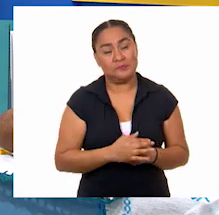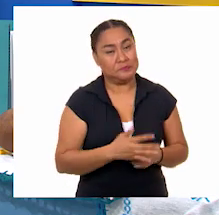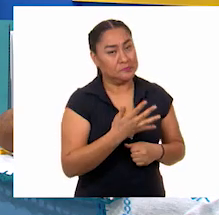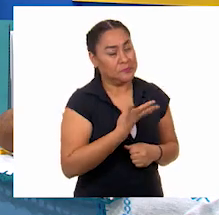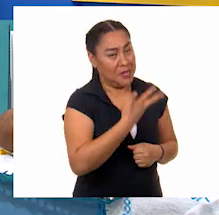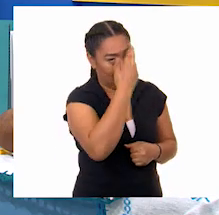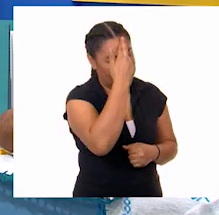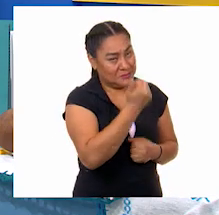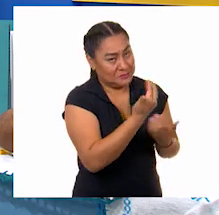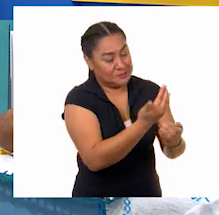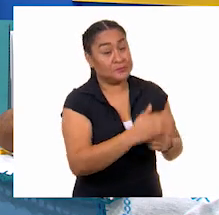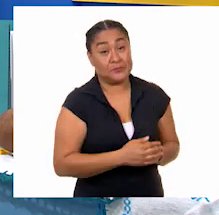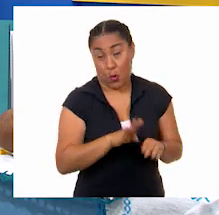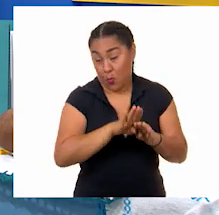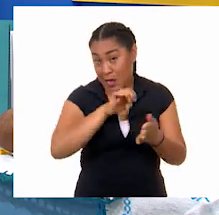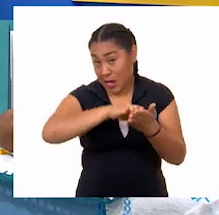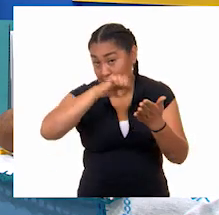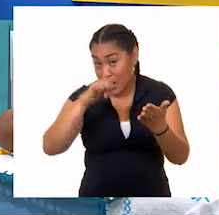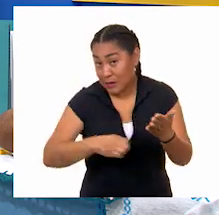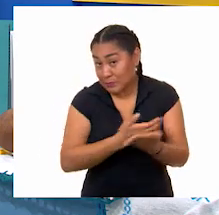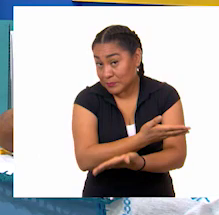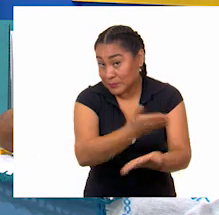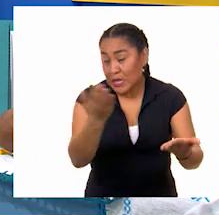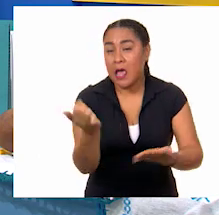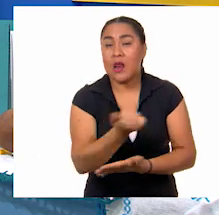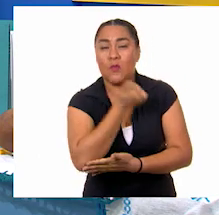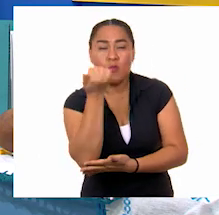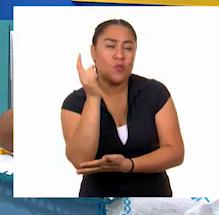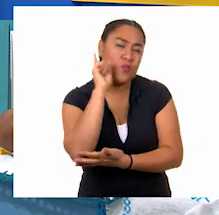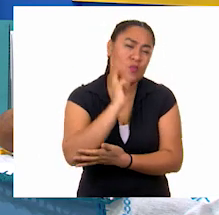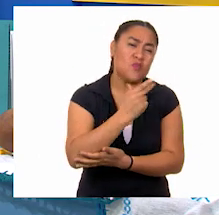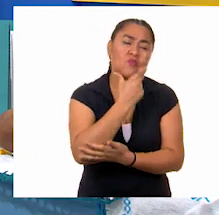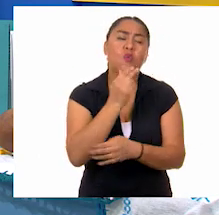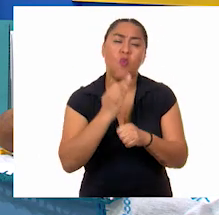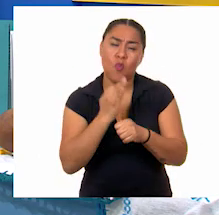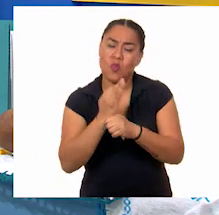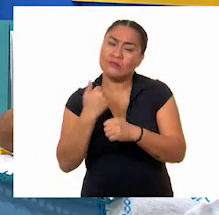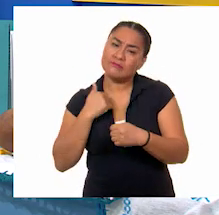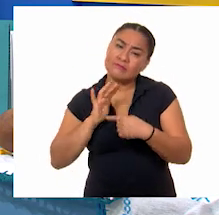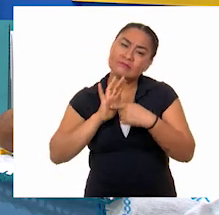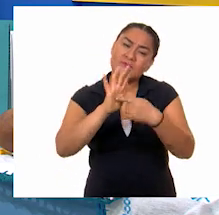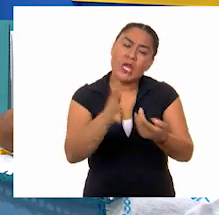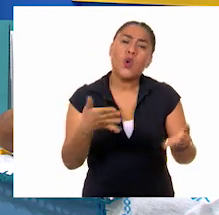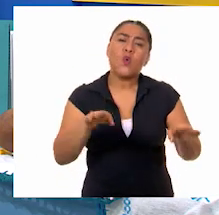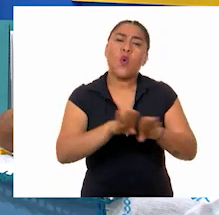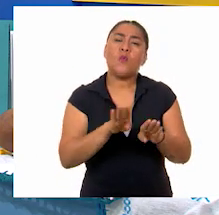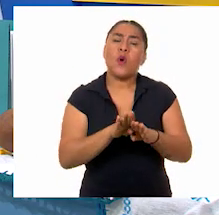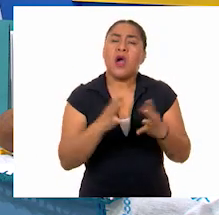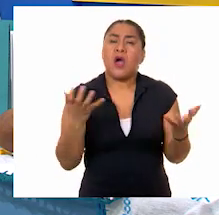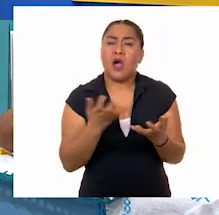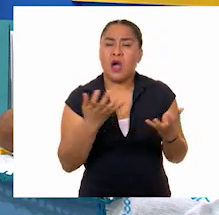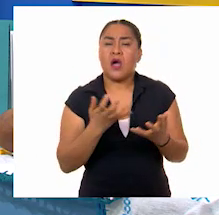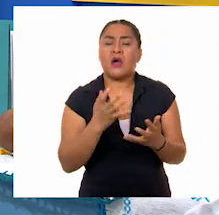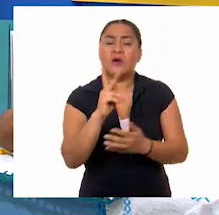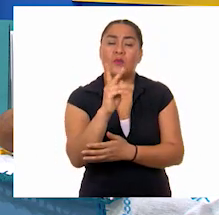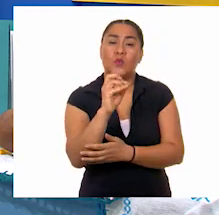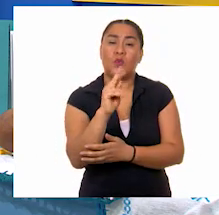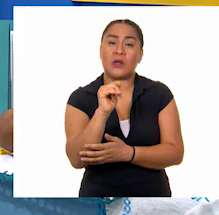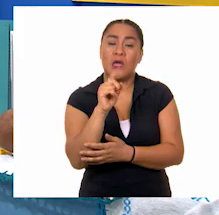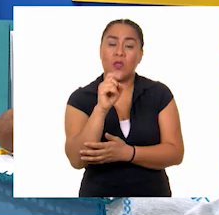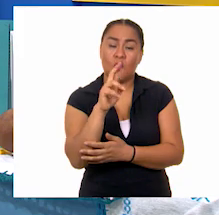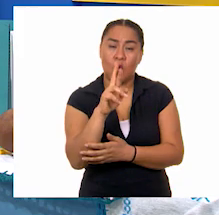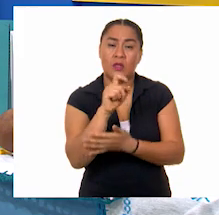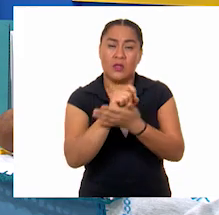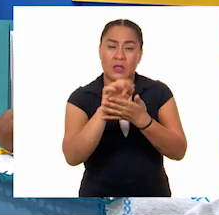este ejemplo, alumnas y alumnos, le mostraremos una forma de cómo llevar un portador textual. En este